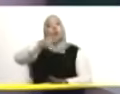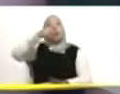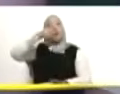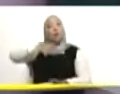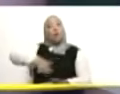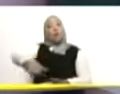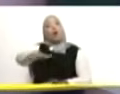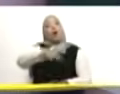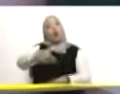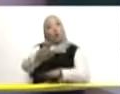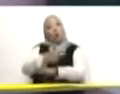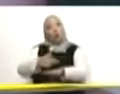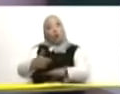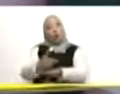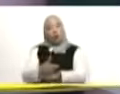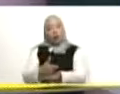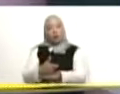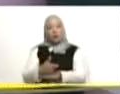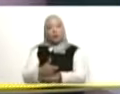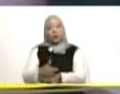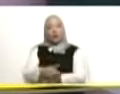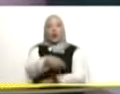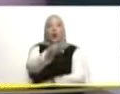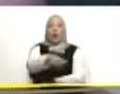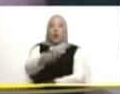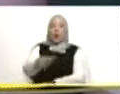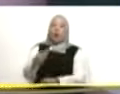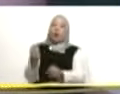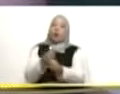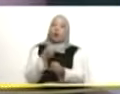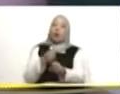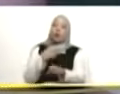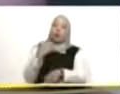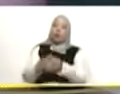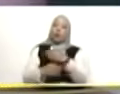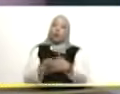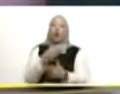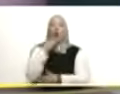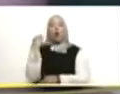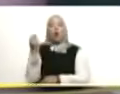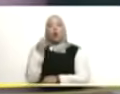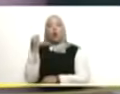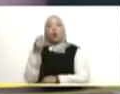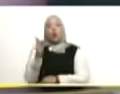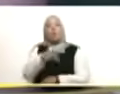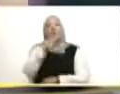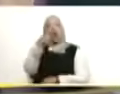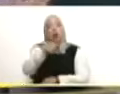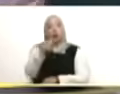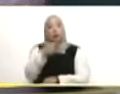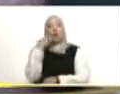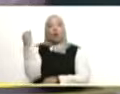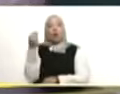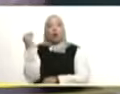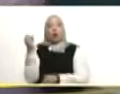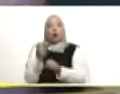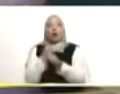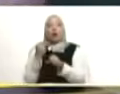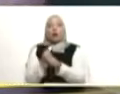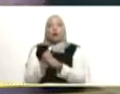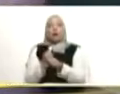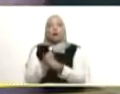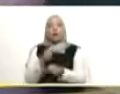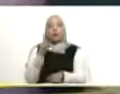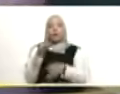también el gobierno es del pueblo. Y muchas veces eso trasciende a las juventudes que hacemos política, a las juventudes que militamos en